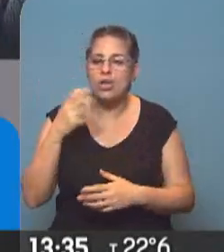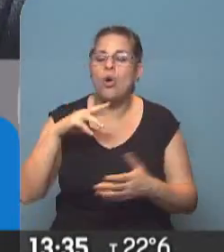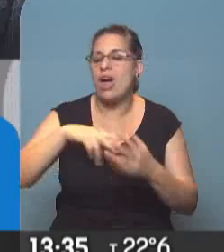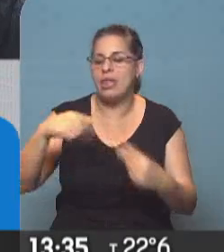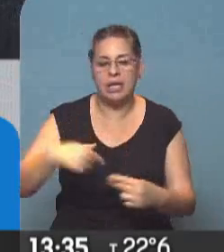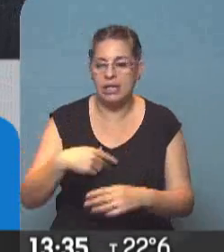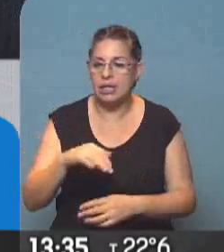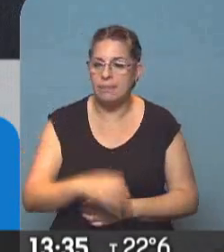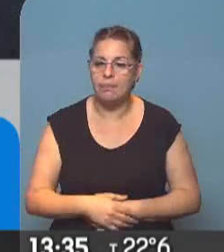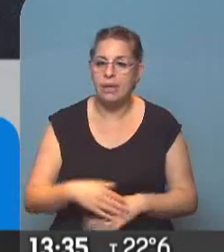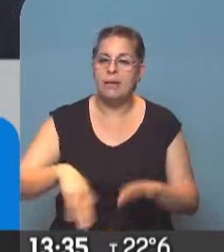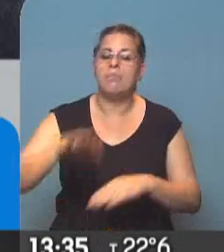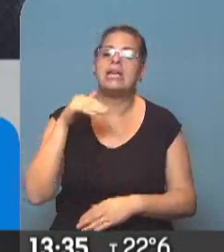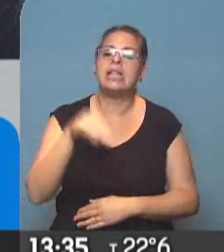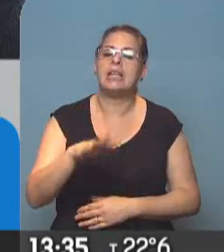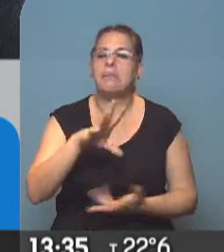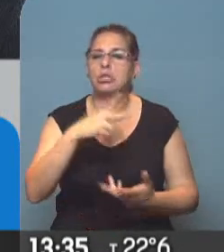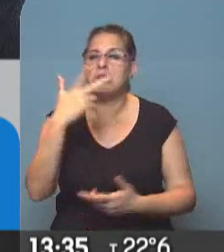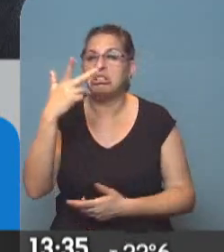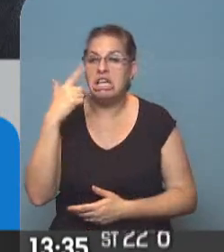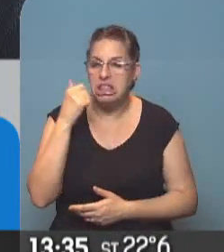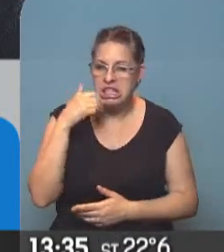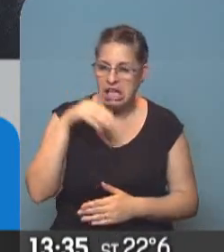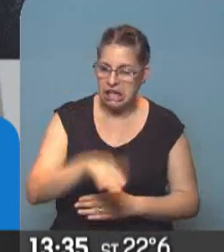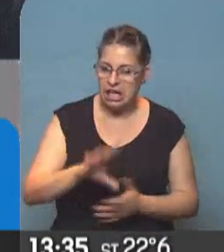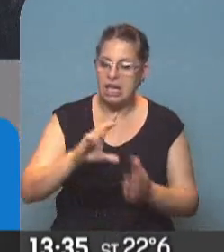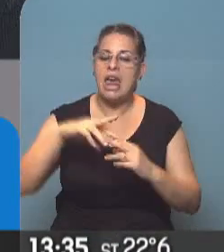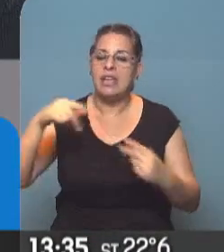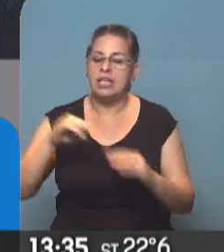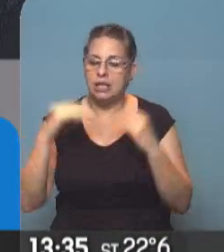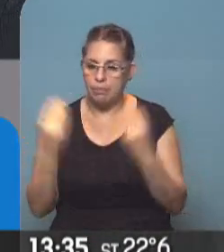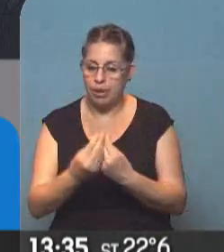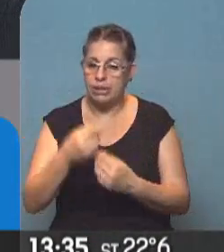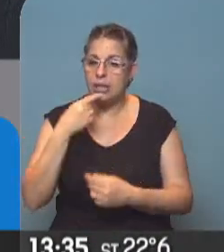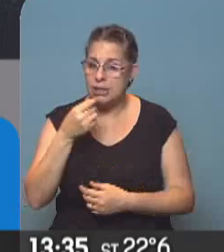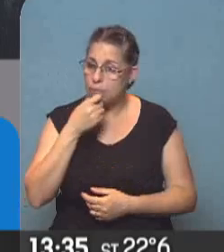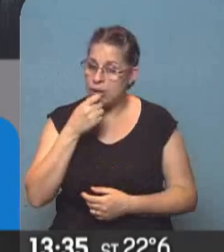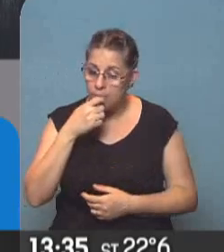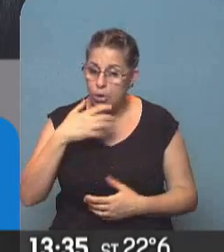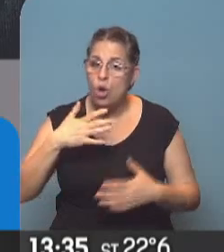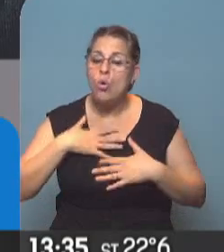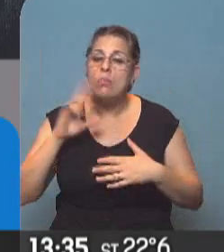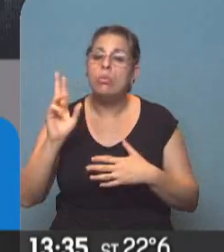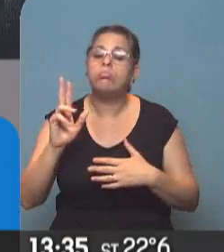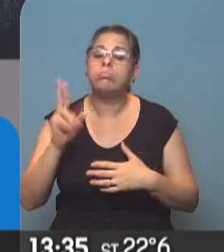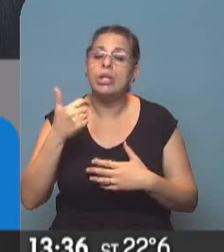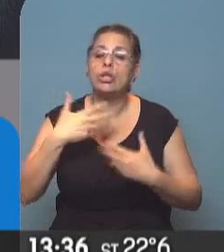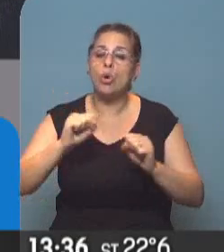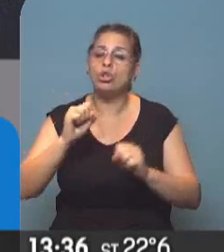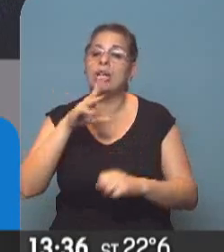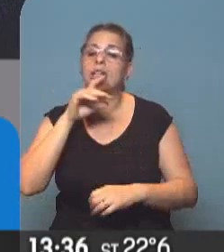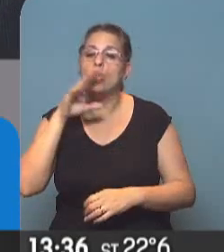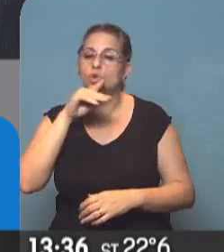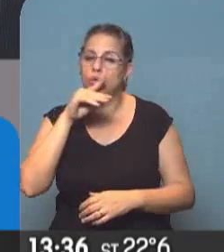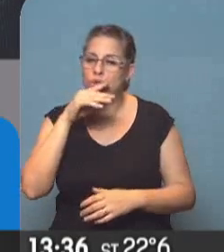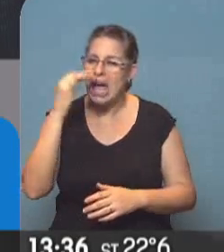y el ADN sigue lo que más tarda, 3 días aproximadamente. Retomando su pregunta, ¿hay posibilidades que en el cuerpo hallado en el río Chubut persistan las huellas digitales?